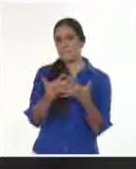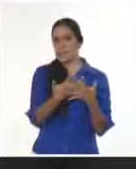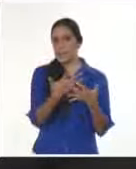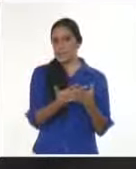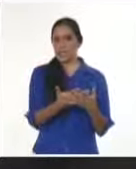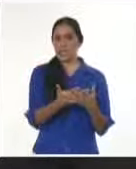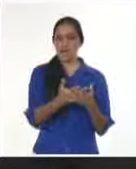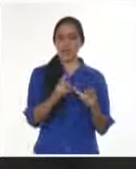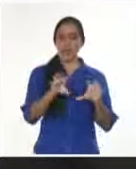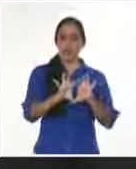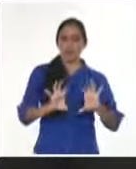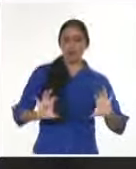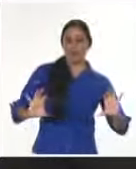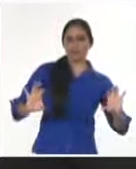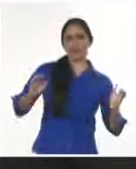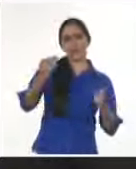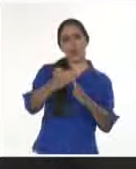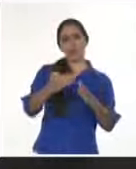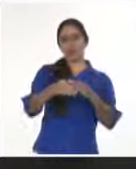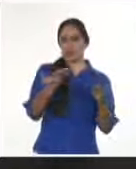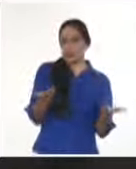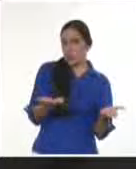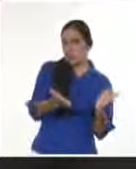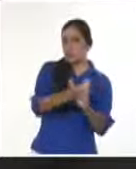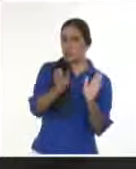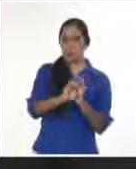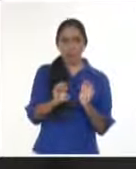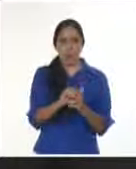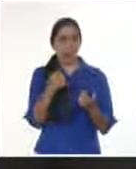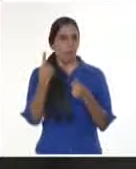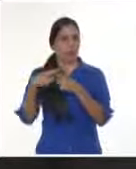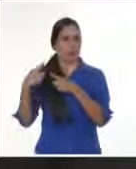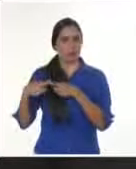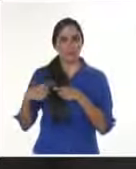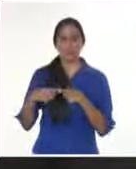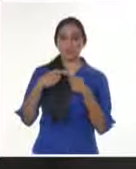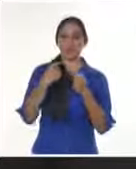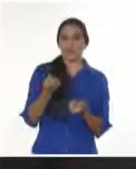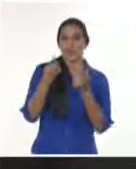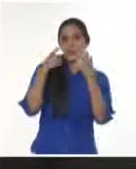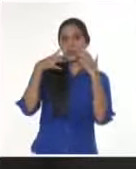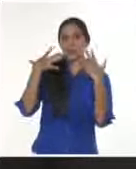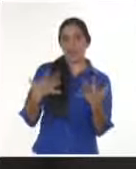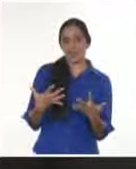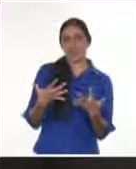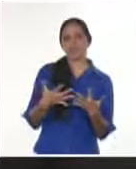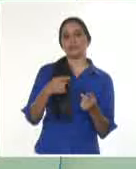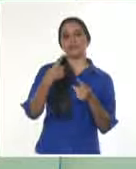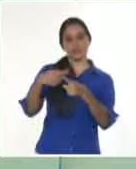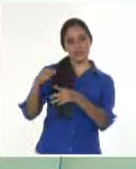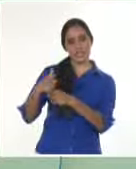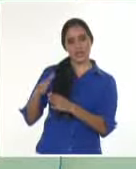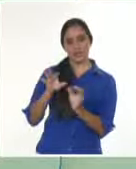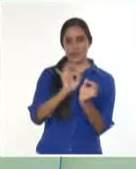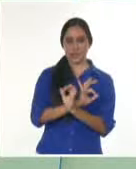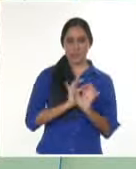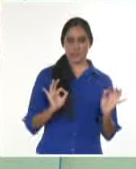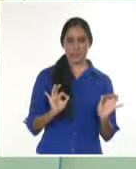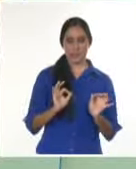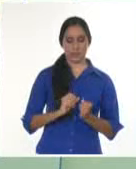la construcción, y uno va creando ese perfil amplio que te crea al final como el ingeniero geólogo graduado en varias especialidades.